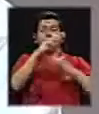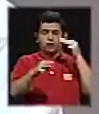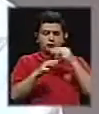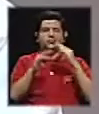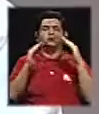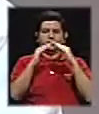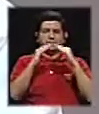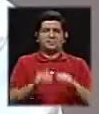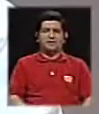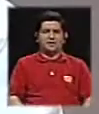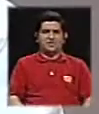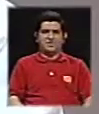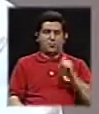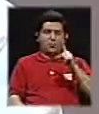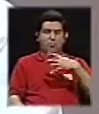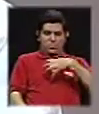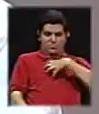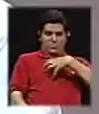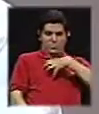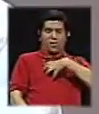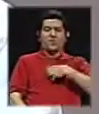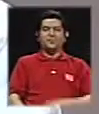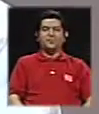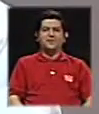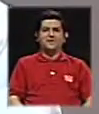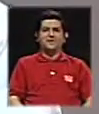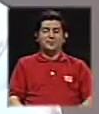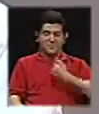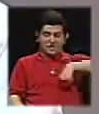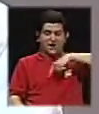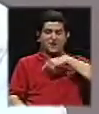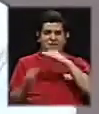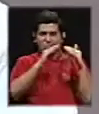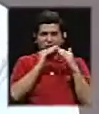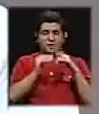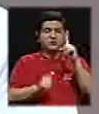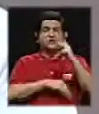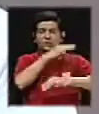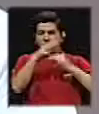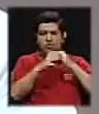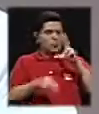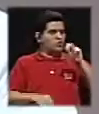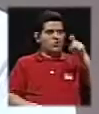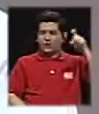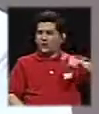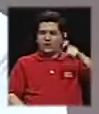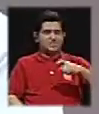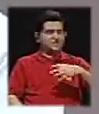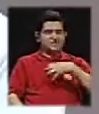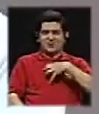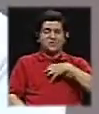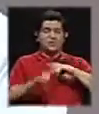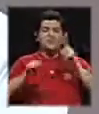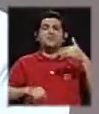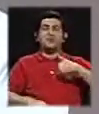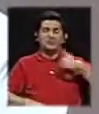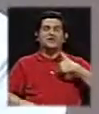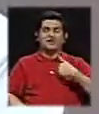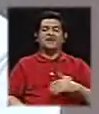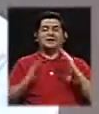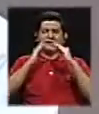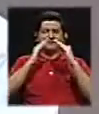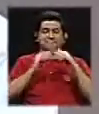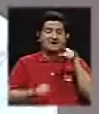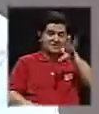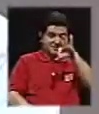mundo nuestro, que es el de nuestras comunidades, y en un mundo que no necesariamente nos pertenece, pero que nos tocó uh-huh. vivir. En